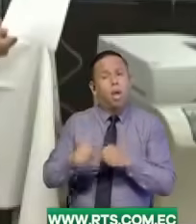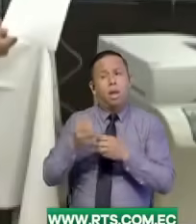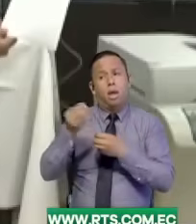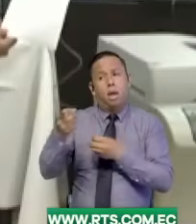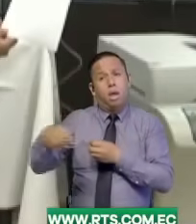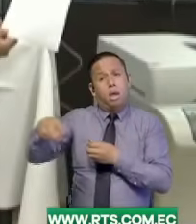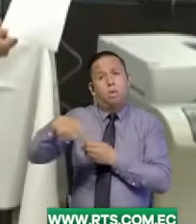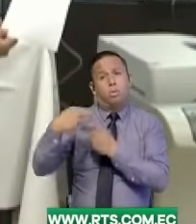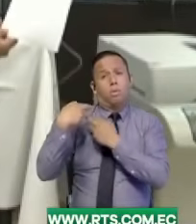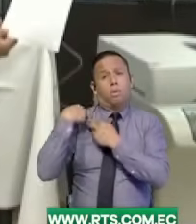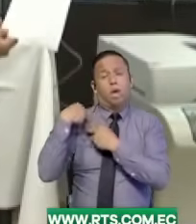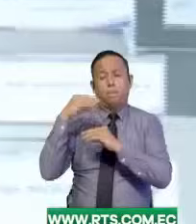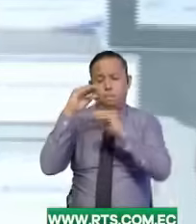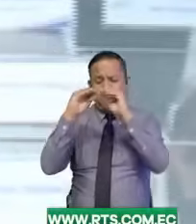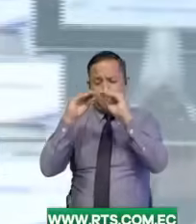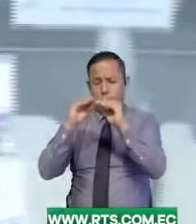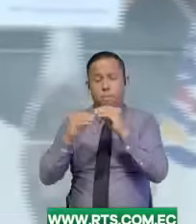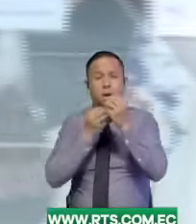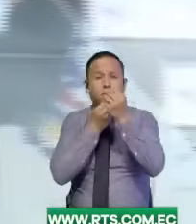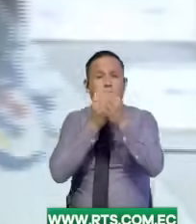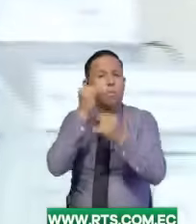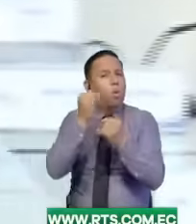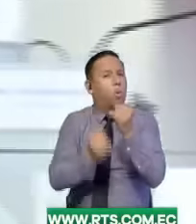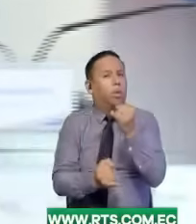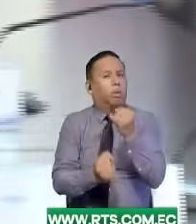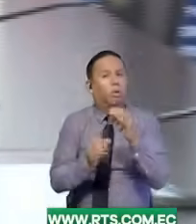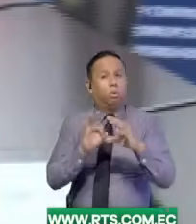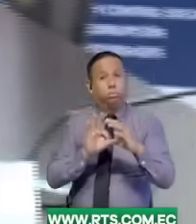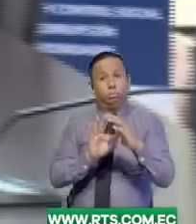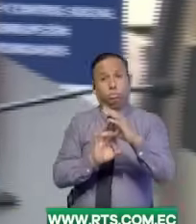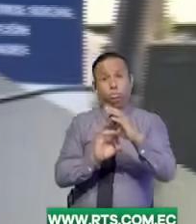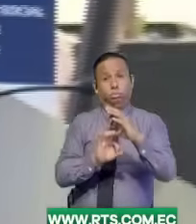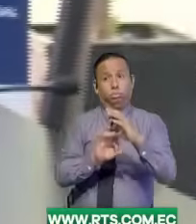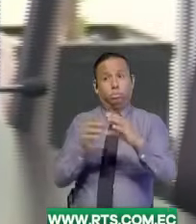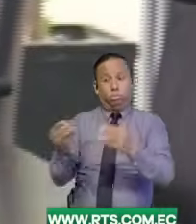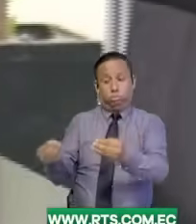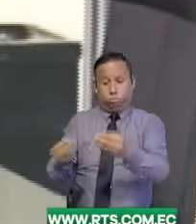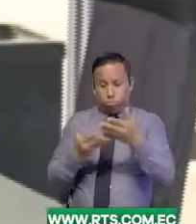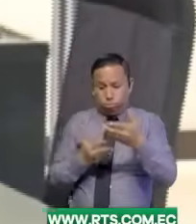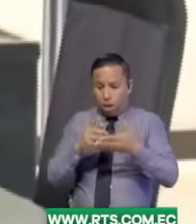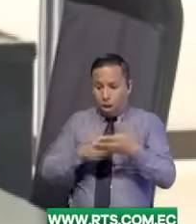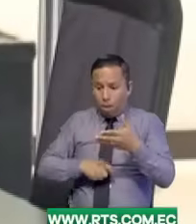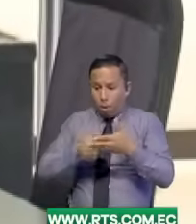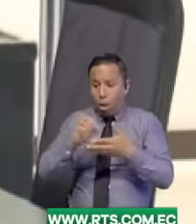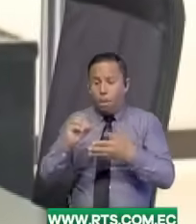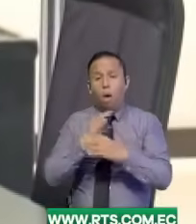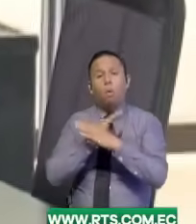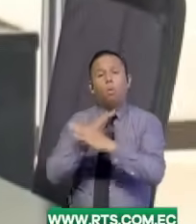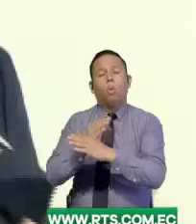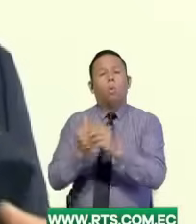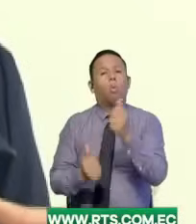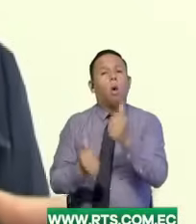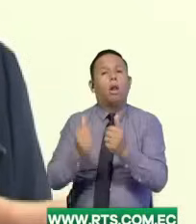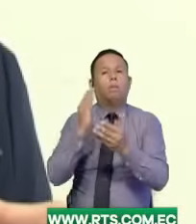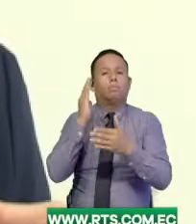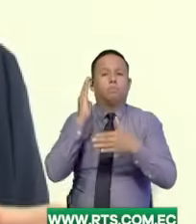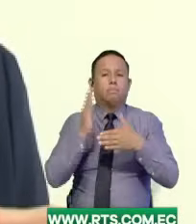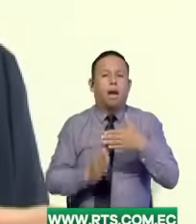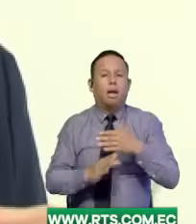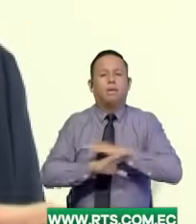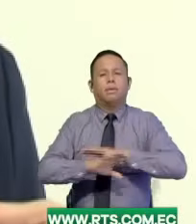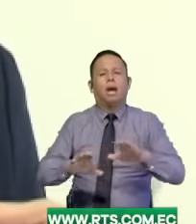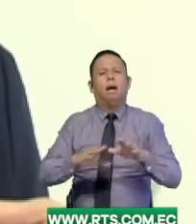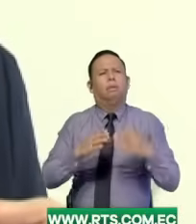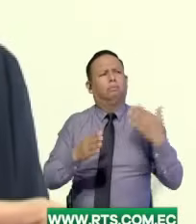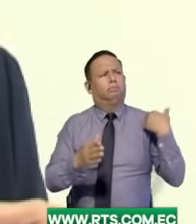definitivo, con lo cual el Pleno del Consejo de Participación lo aprobará o rechazará, llegando a su fin el proceso. Este concurso ya